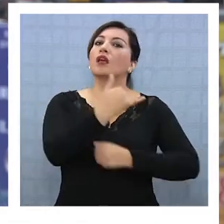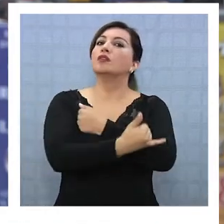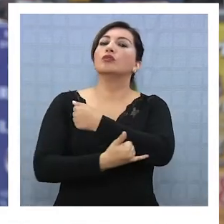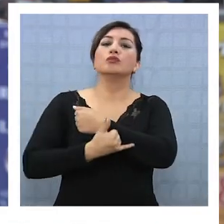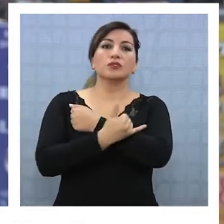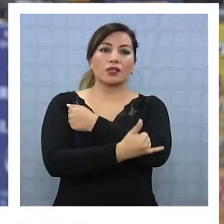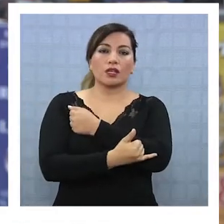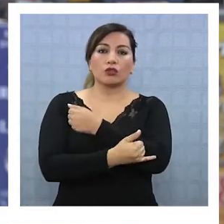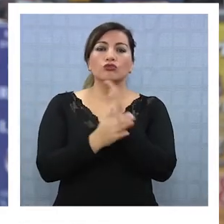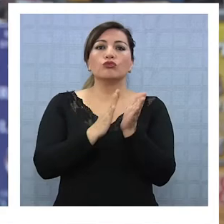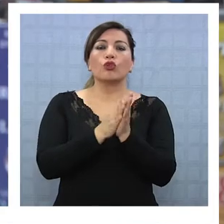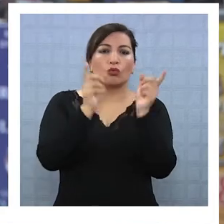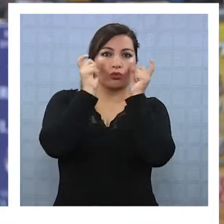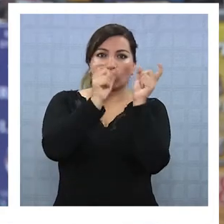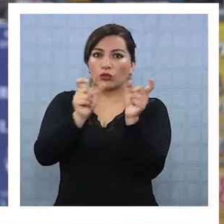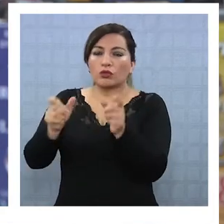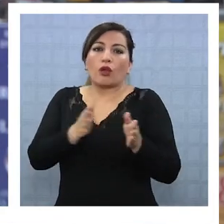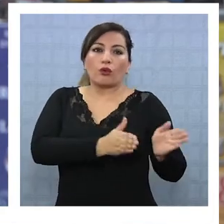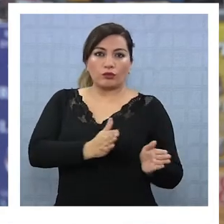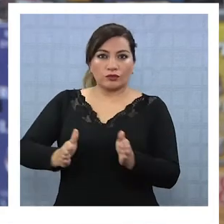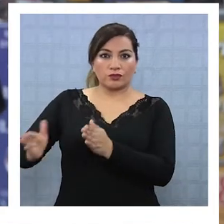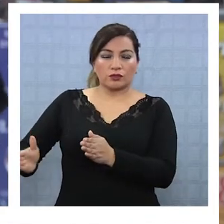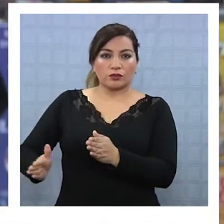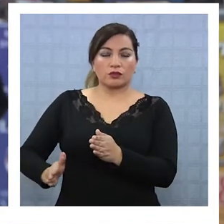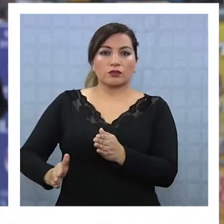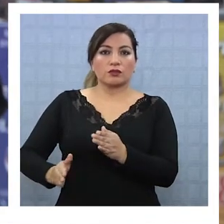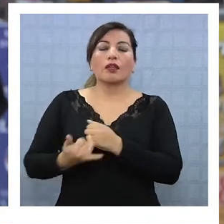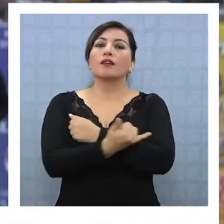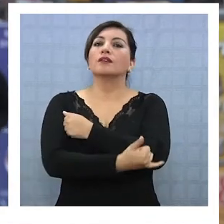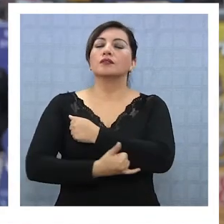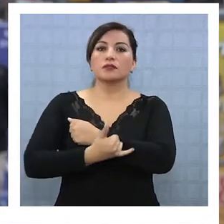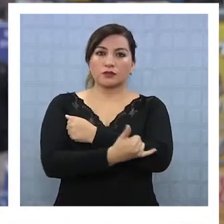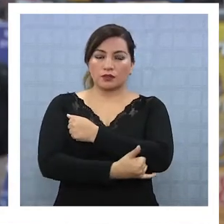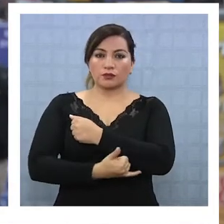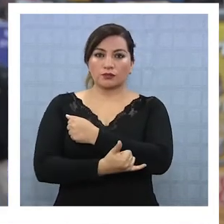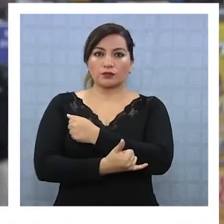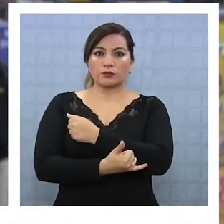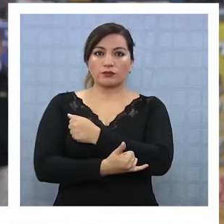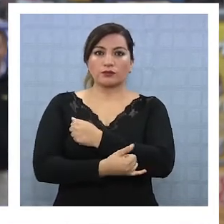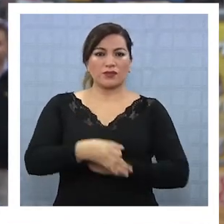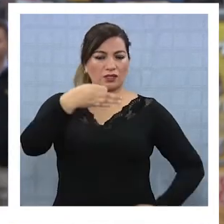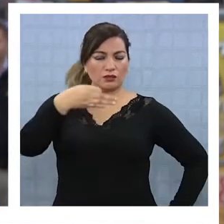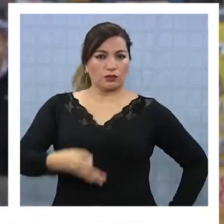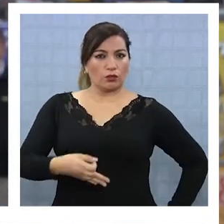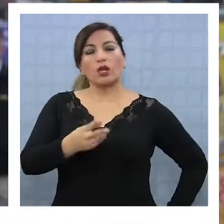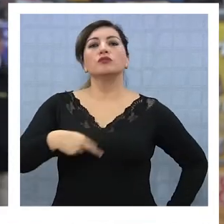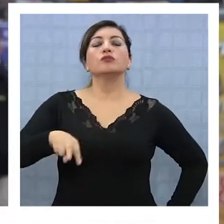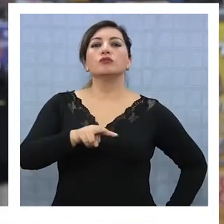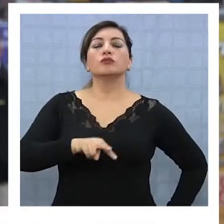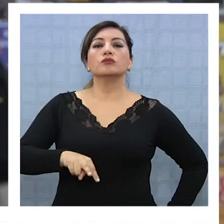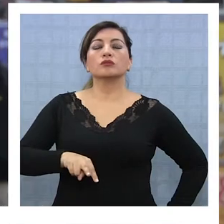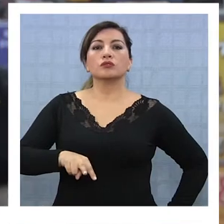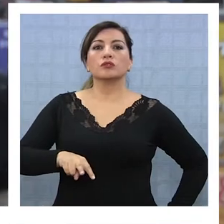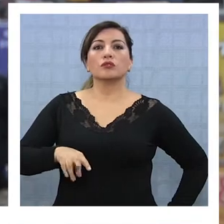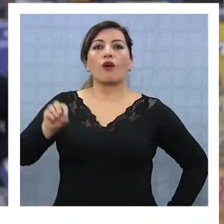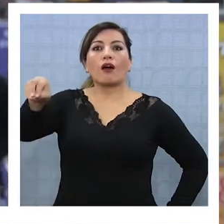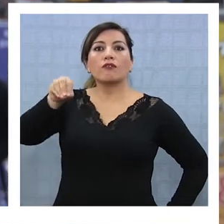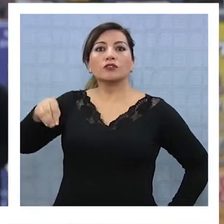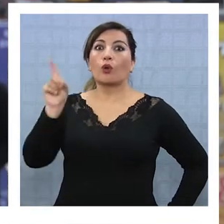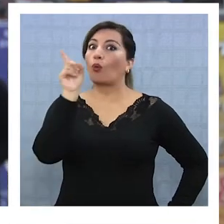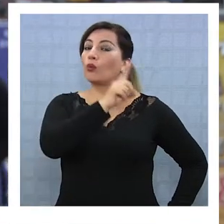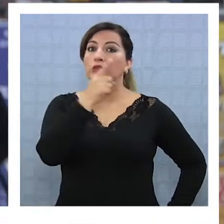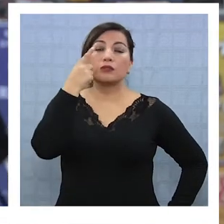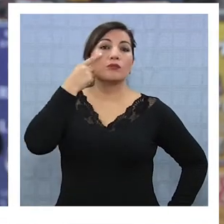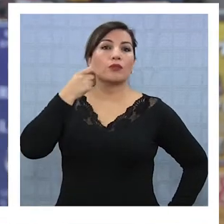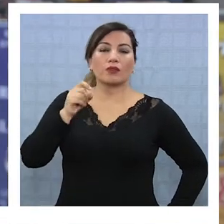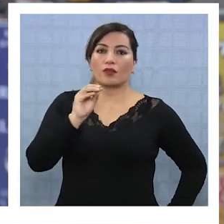regulada, una migración ordenada y una migración también segura, es por eso que nos ha instado hasta